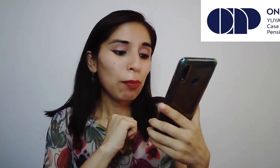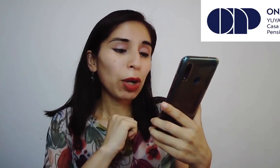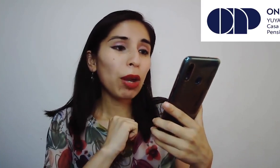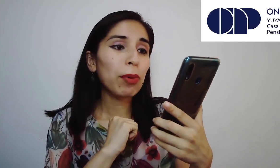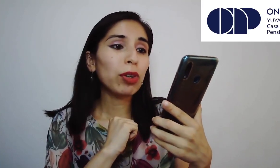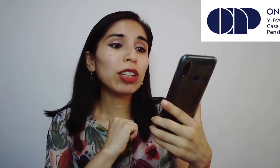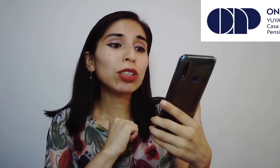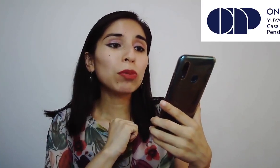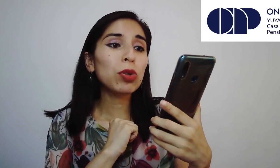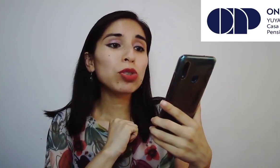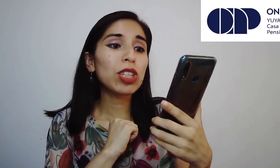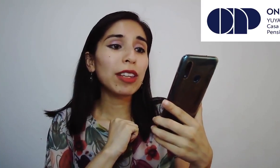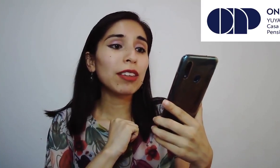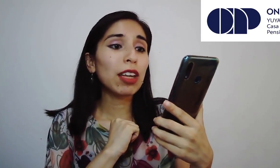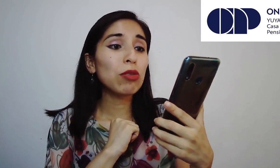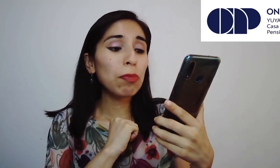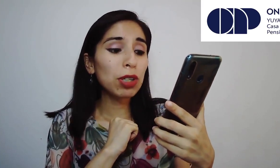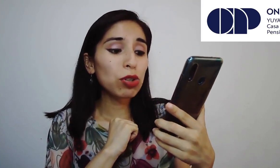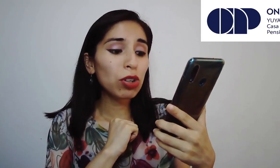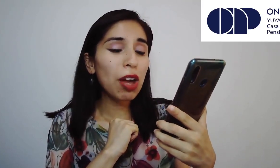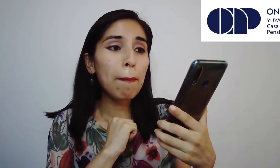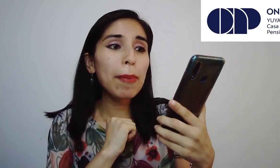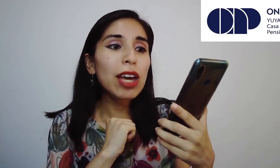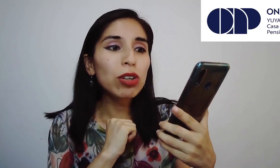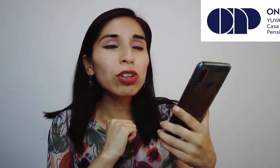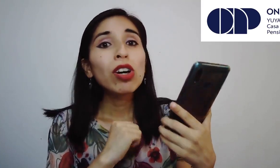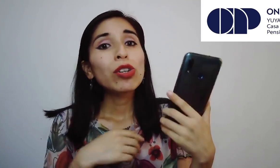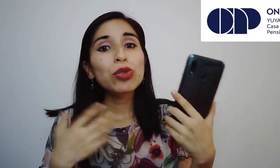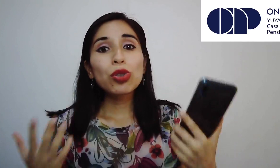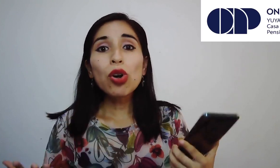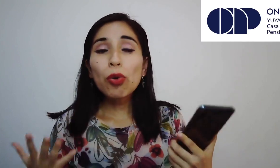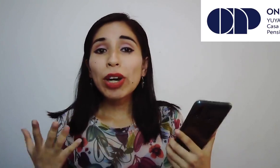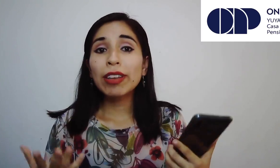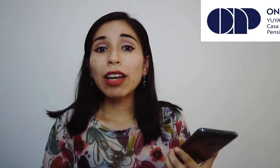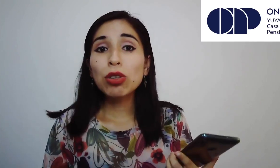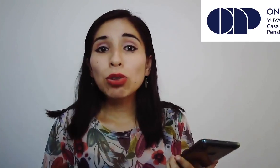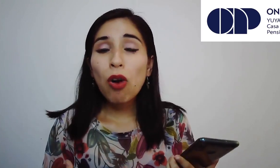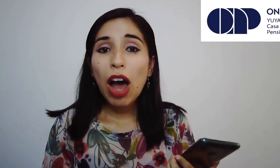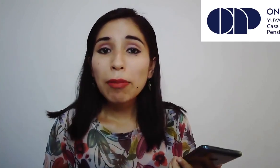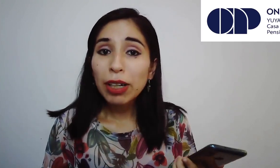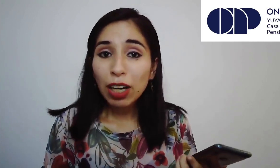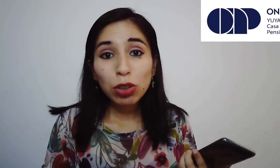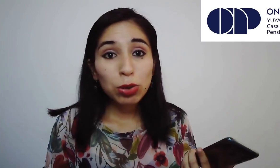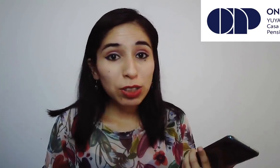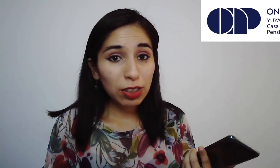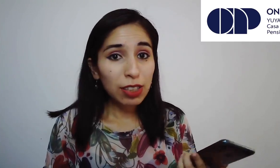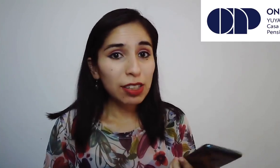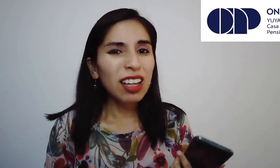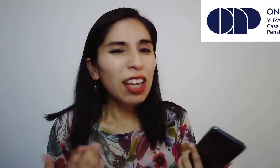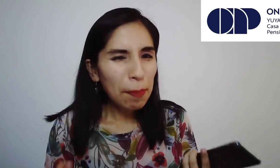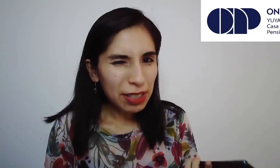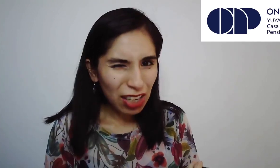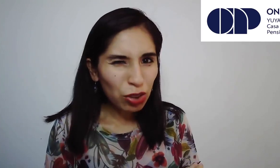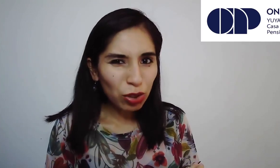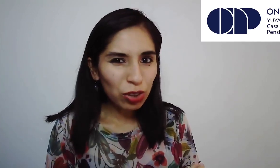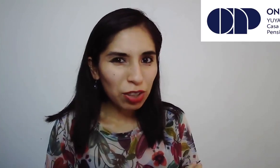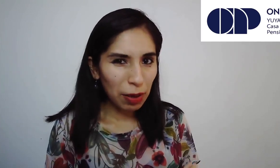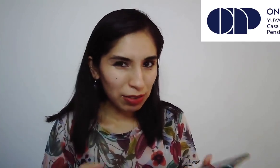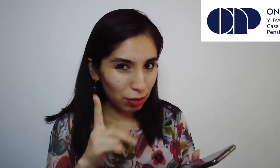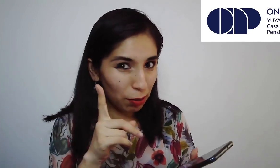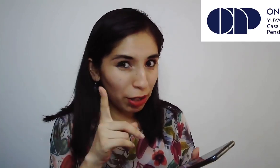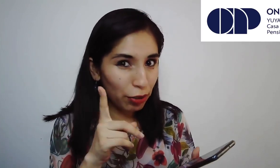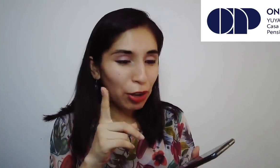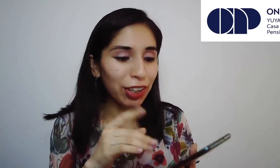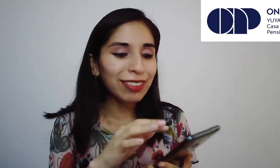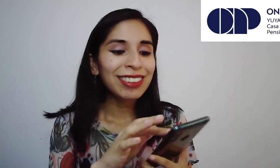por ejemplo ahorita somos 71 personas pero solo 41 han marcado su asistencia que pasando con los